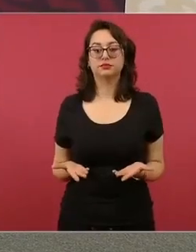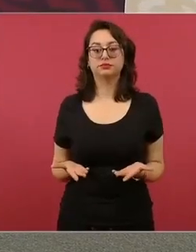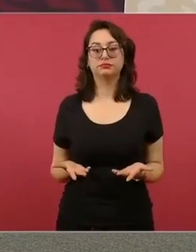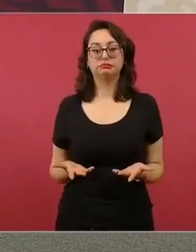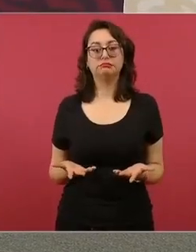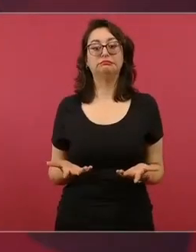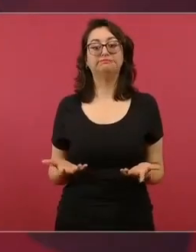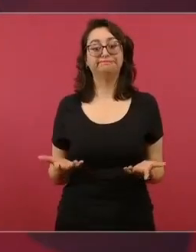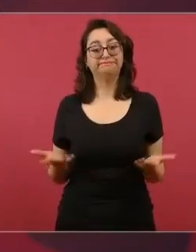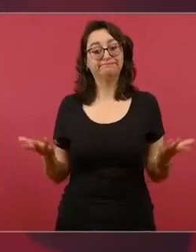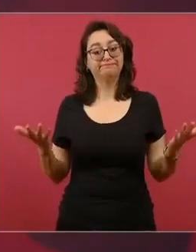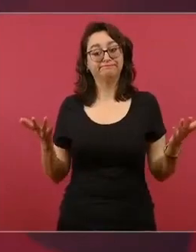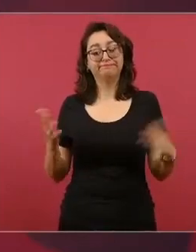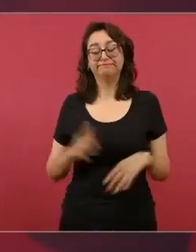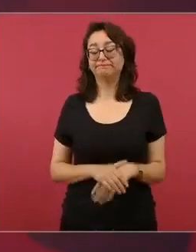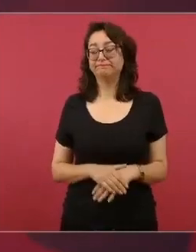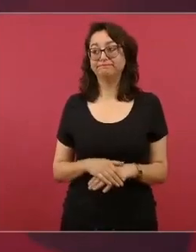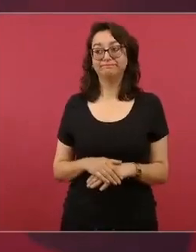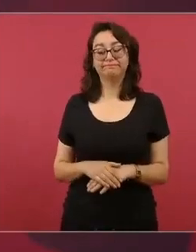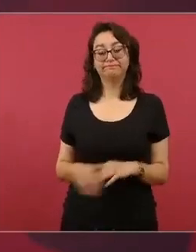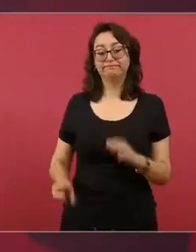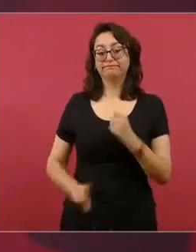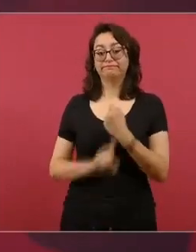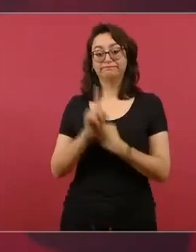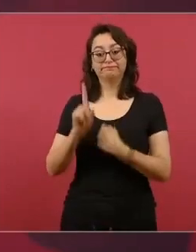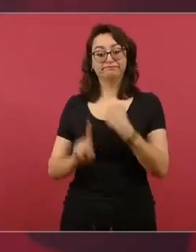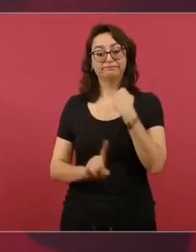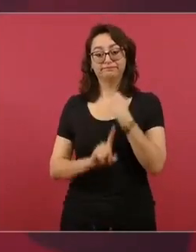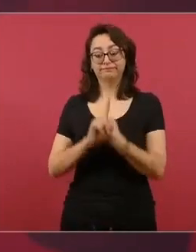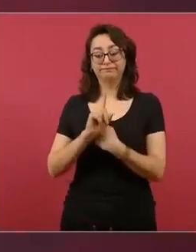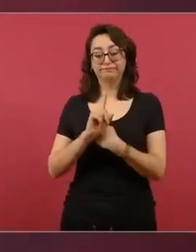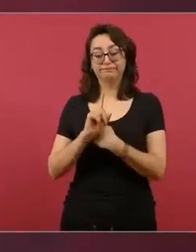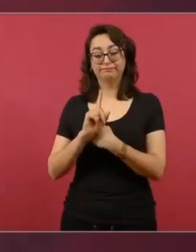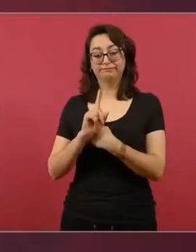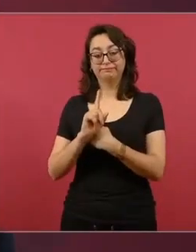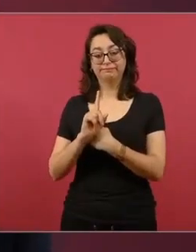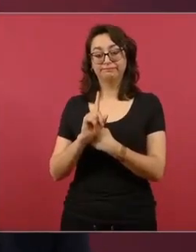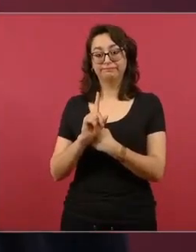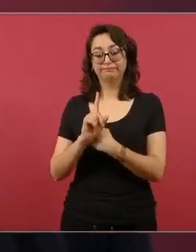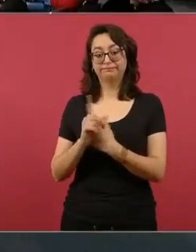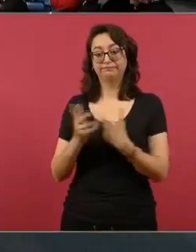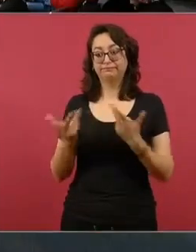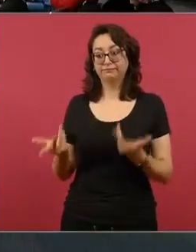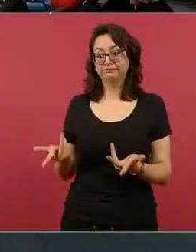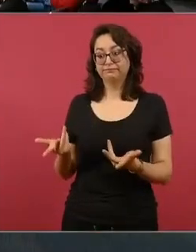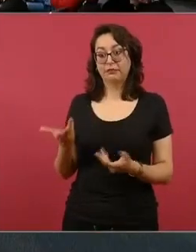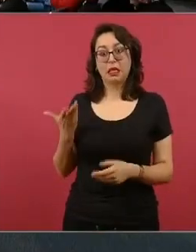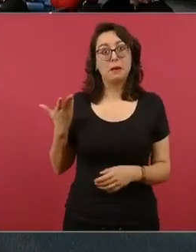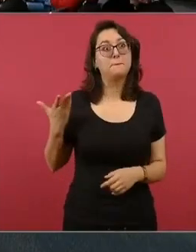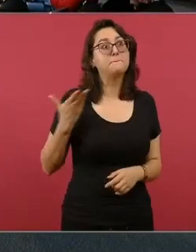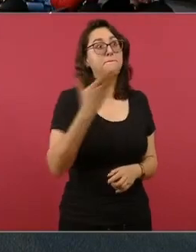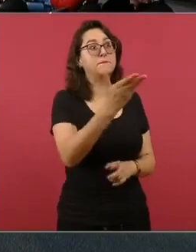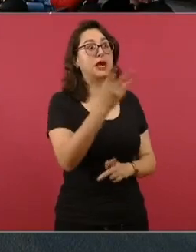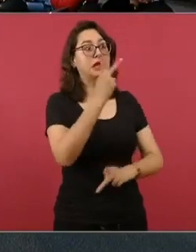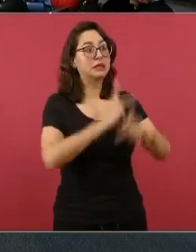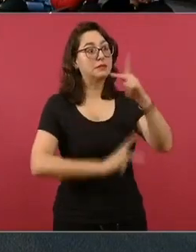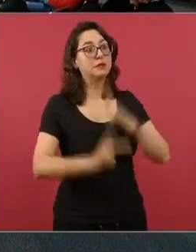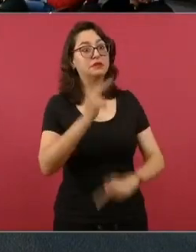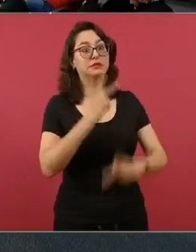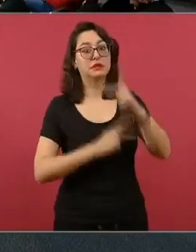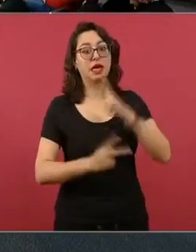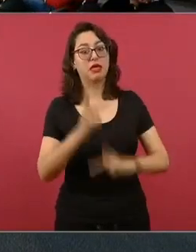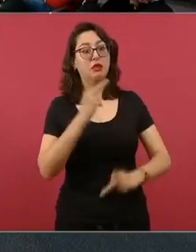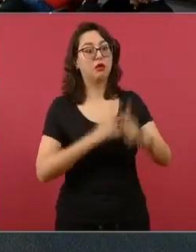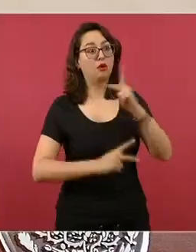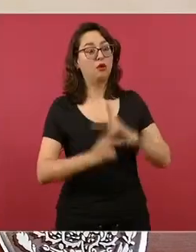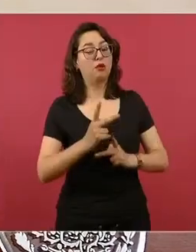ahí tienen la culpa los dos, el que recibió y el que entregó